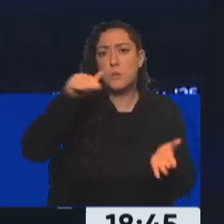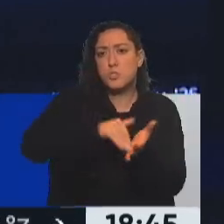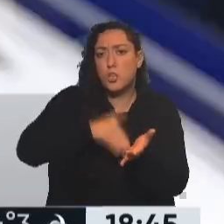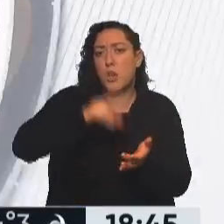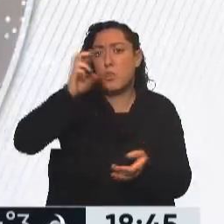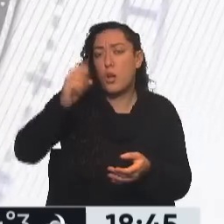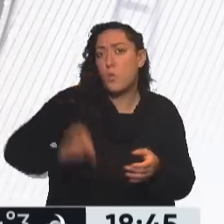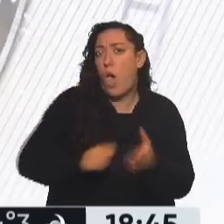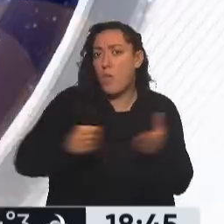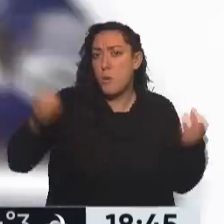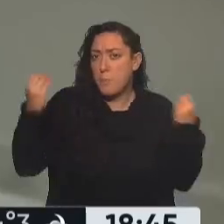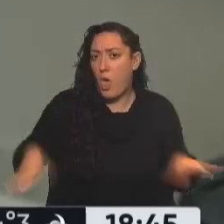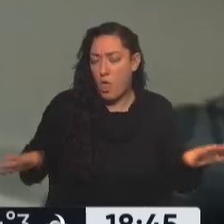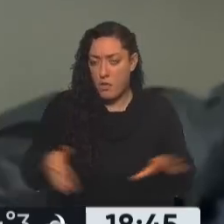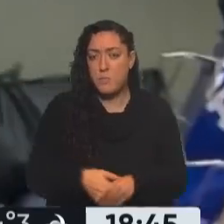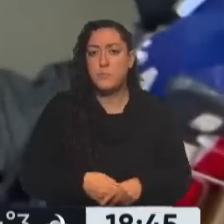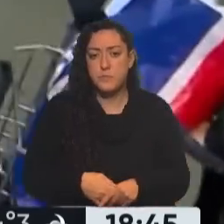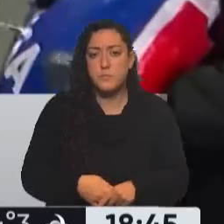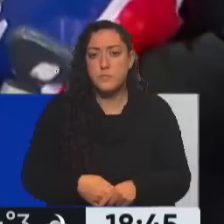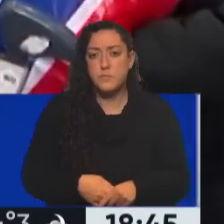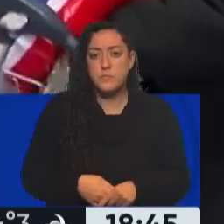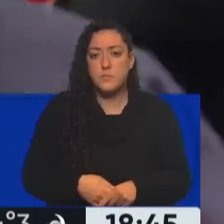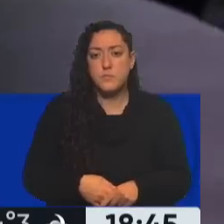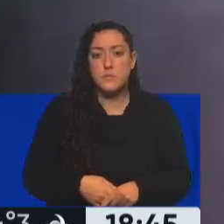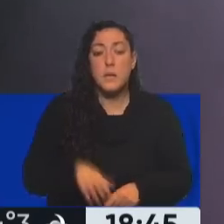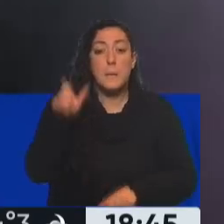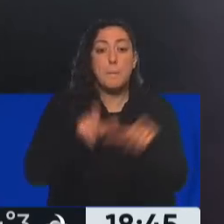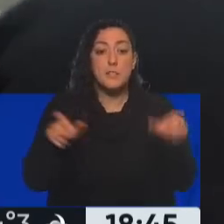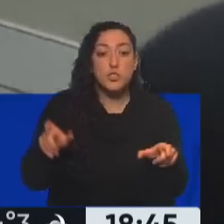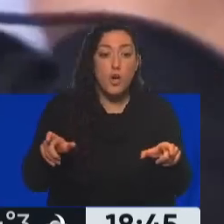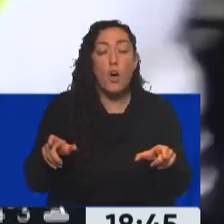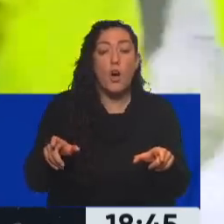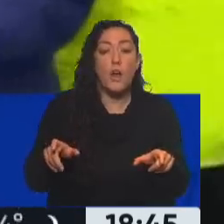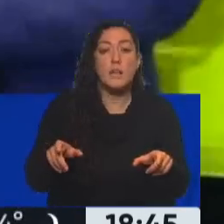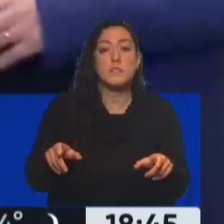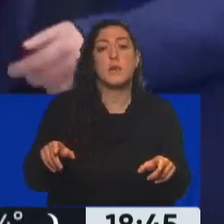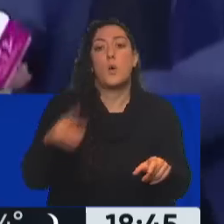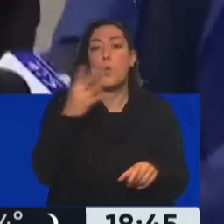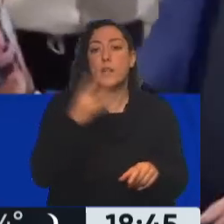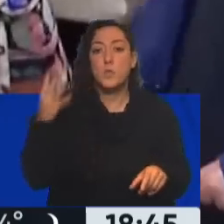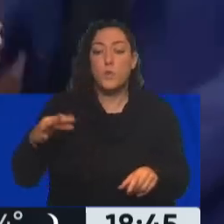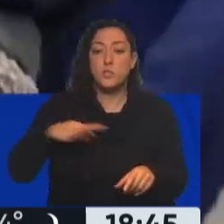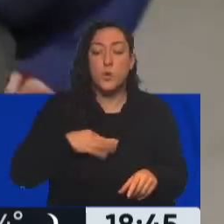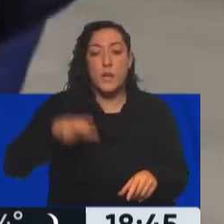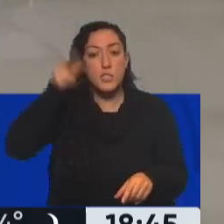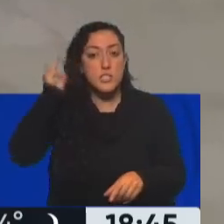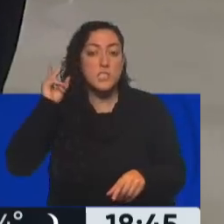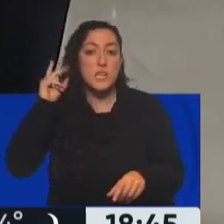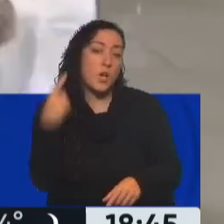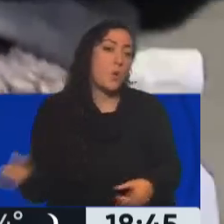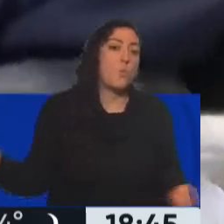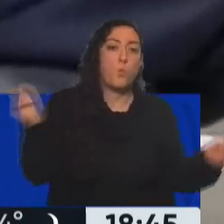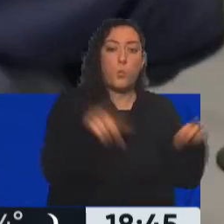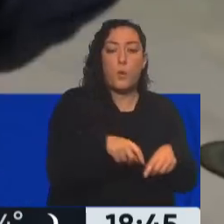dólares anuales. Llegó un vuelo de deportados a Chile. Un grupo de 44 ciudadanos chilenos fue repatriado tras